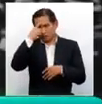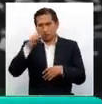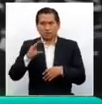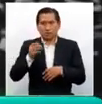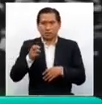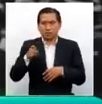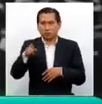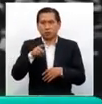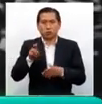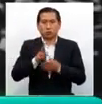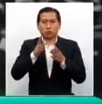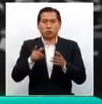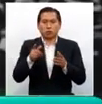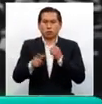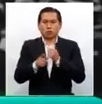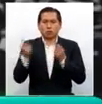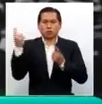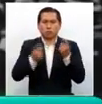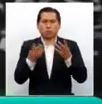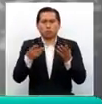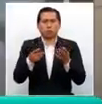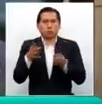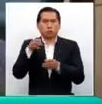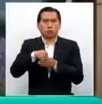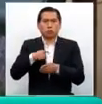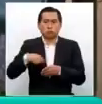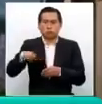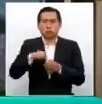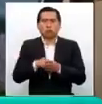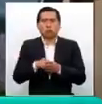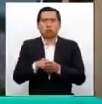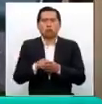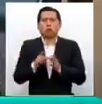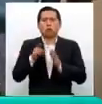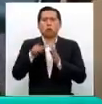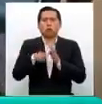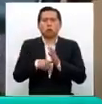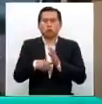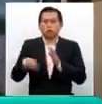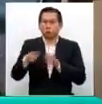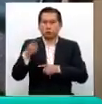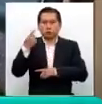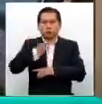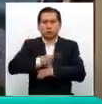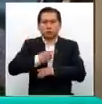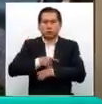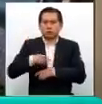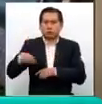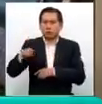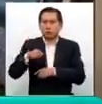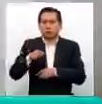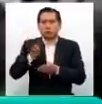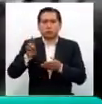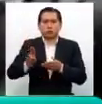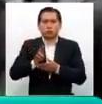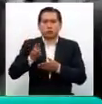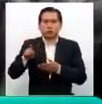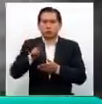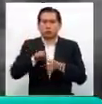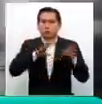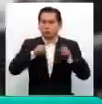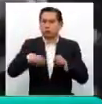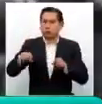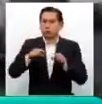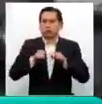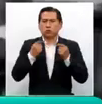dirigentes universitarios, ¿no? Y muy poquito después, a los días, toma la universidad Los Marqueses, que era